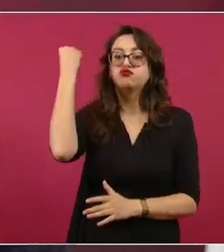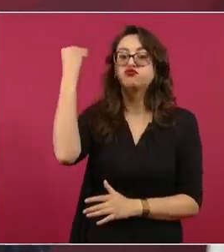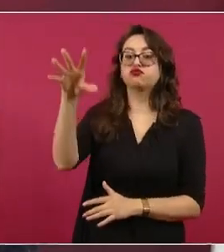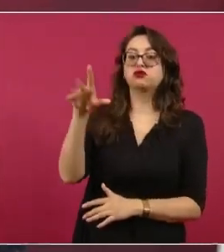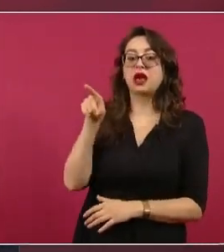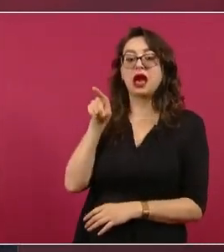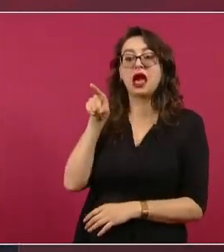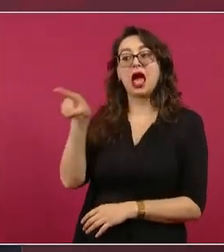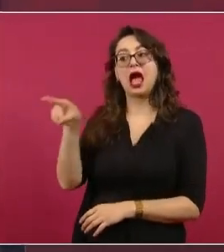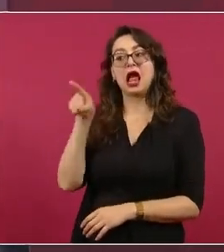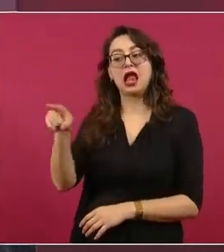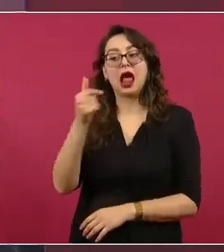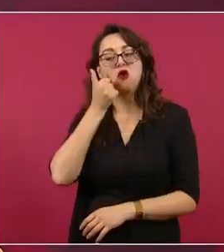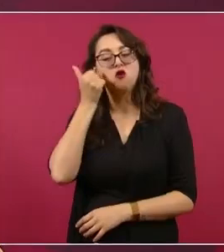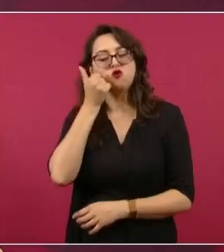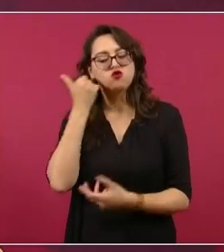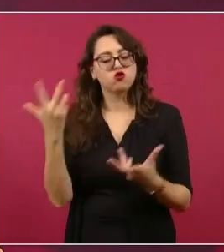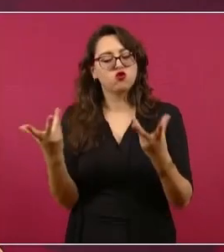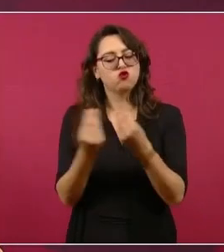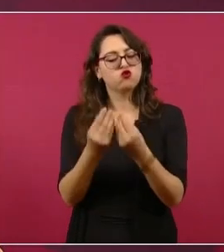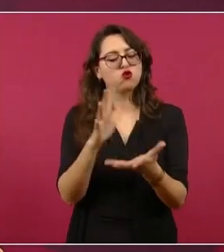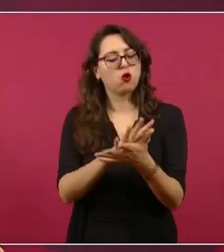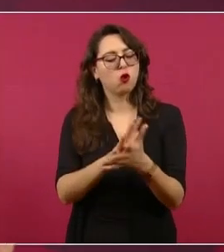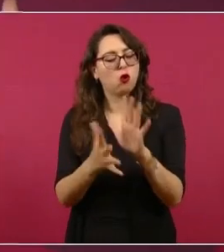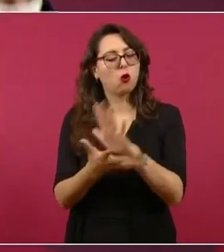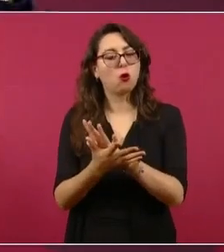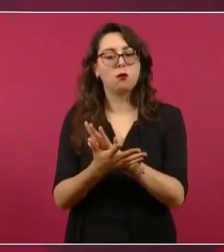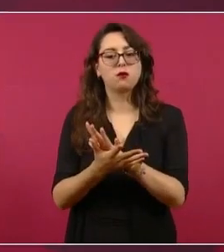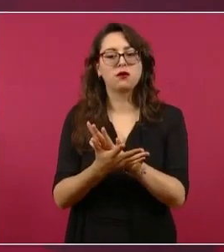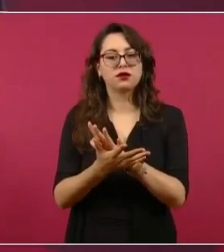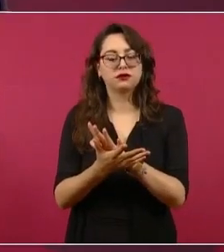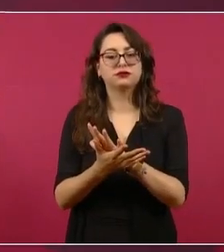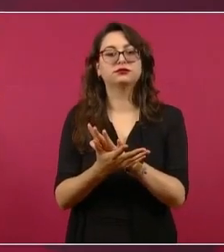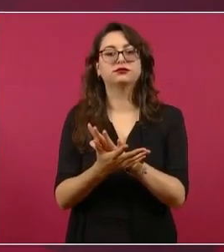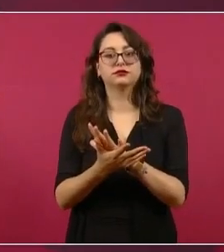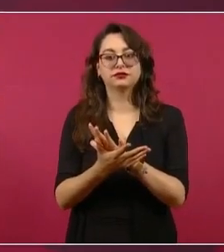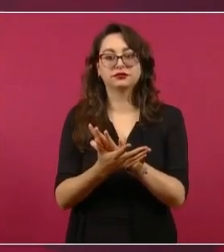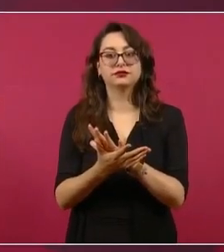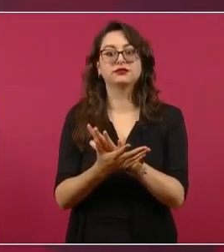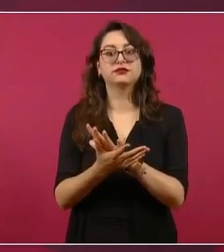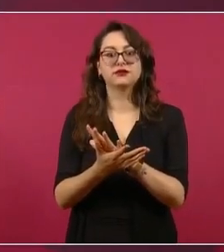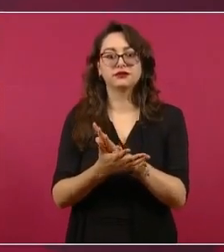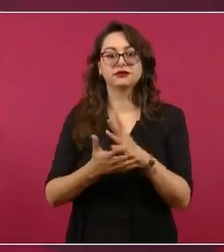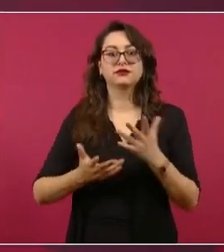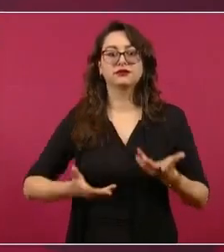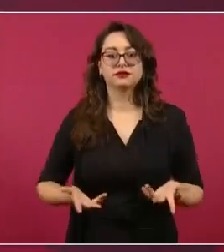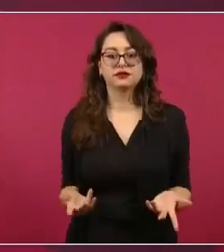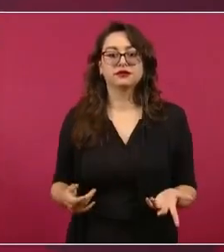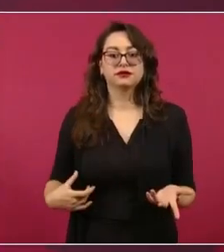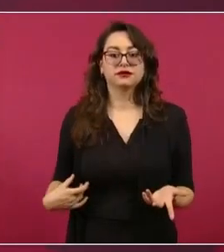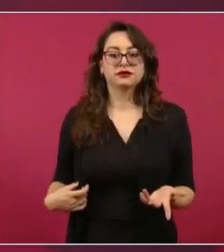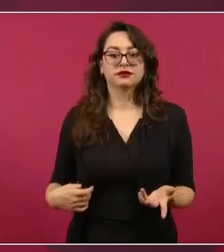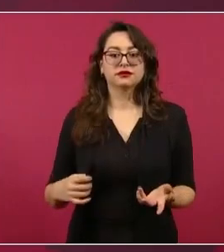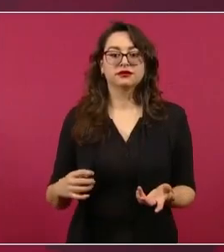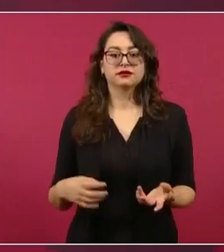en el movimiento estudiantil, se guardó después del